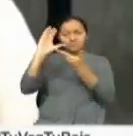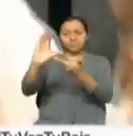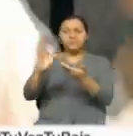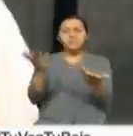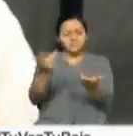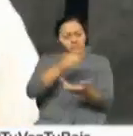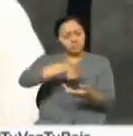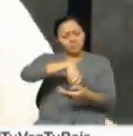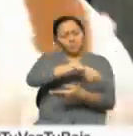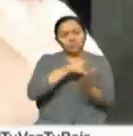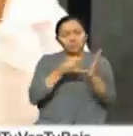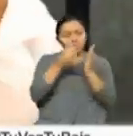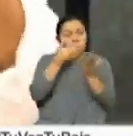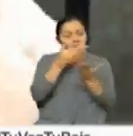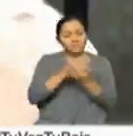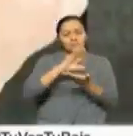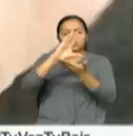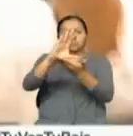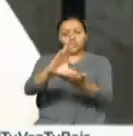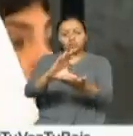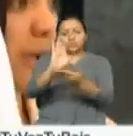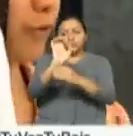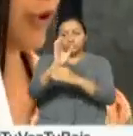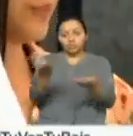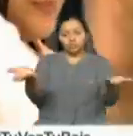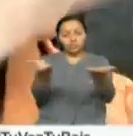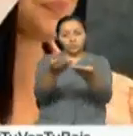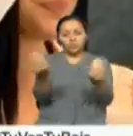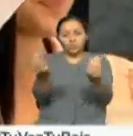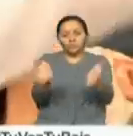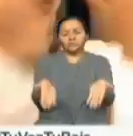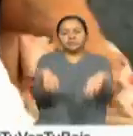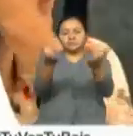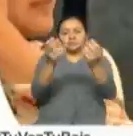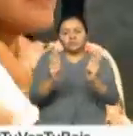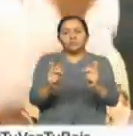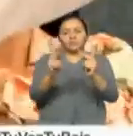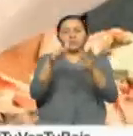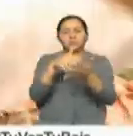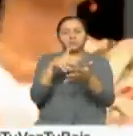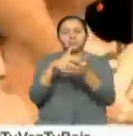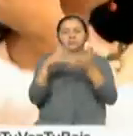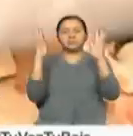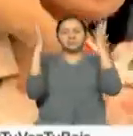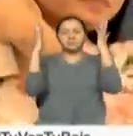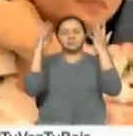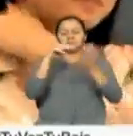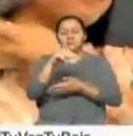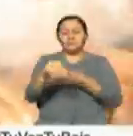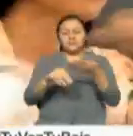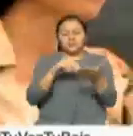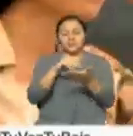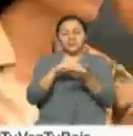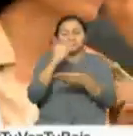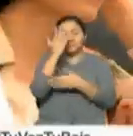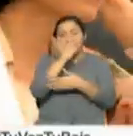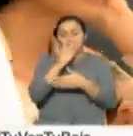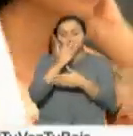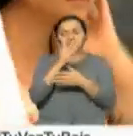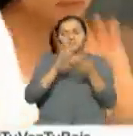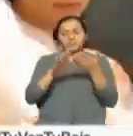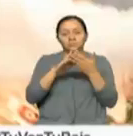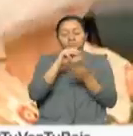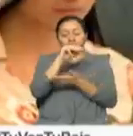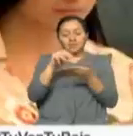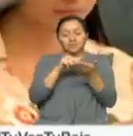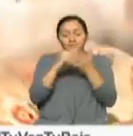pueblo, de tu país, que confía totalmente en ustedes. ¡Que viva Jaramijó! ¡Que viva Manabí! Y hago la inauguración